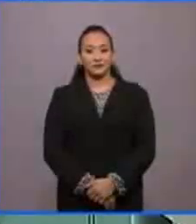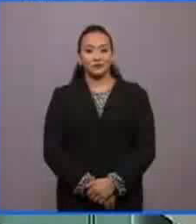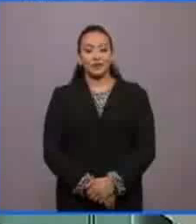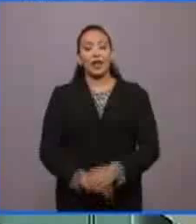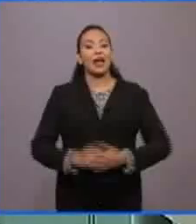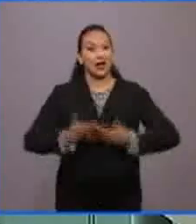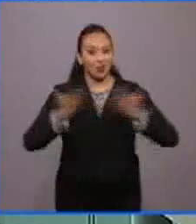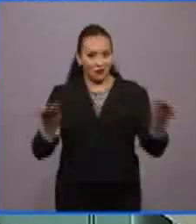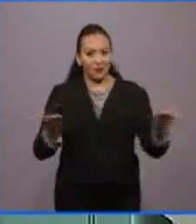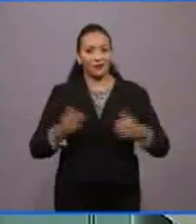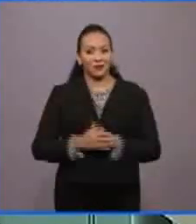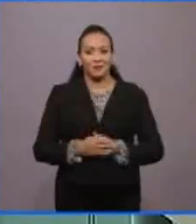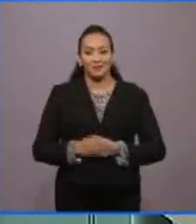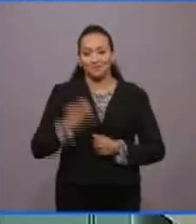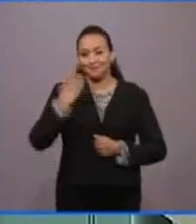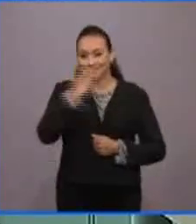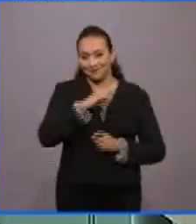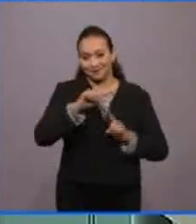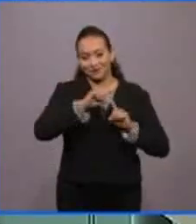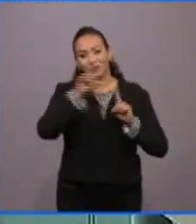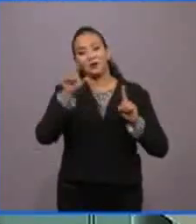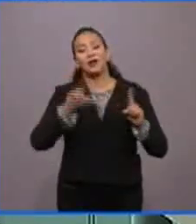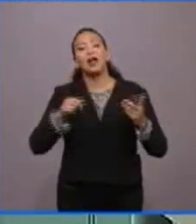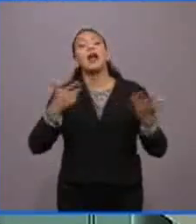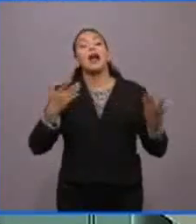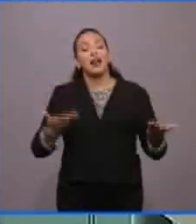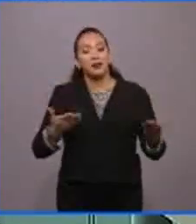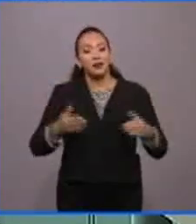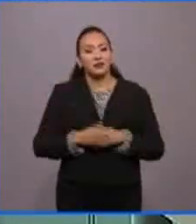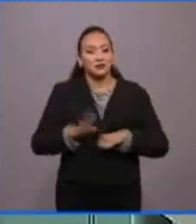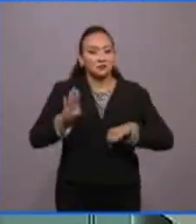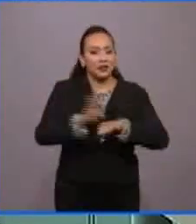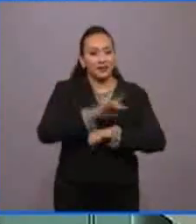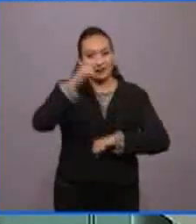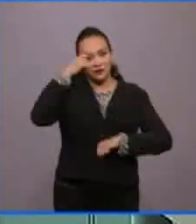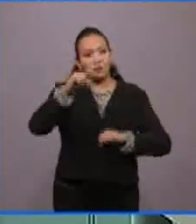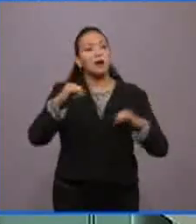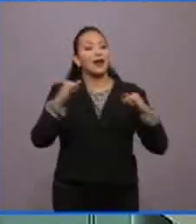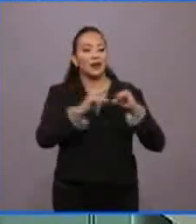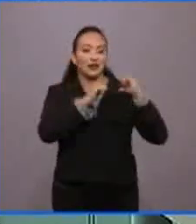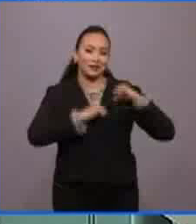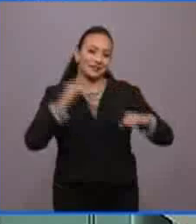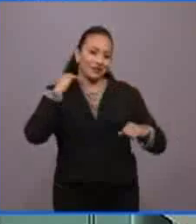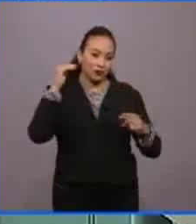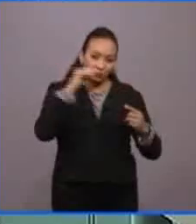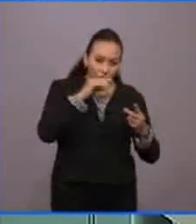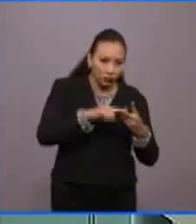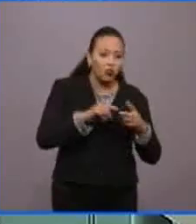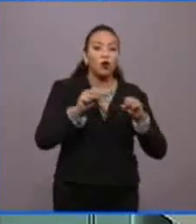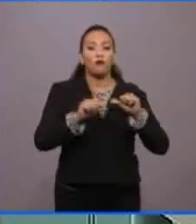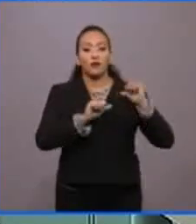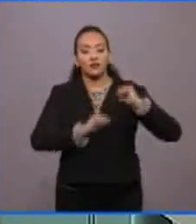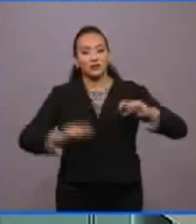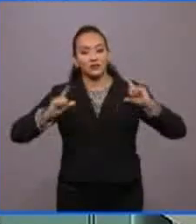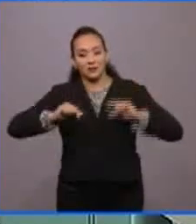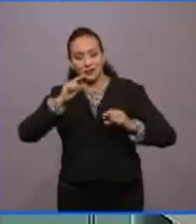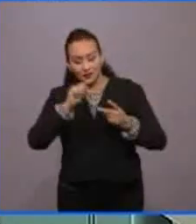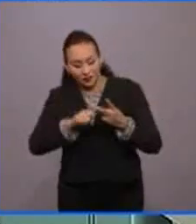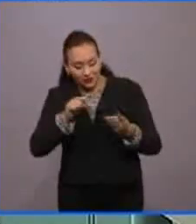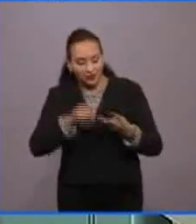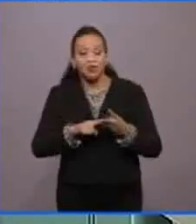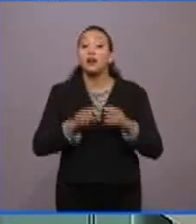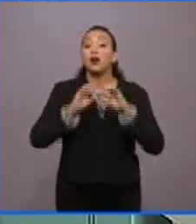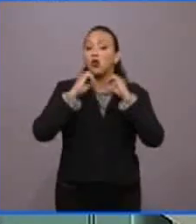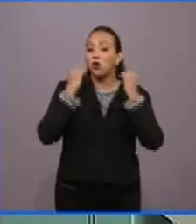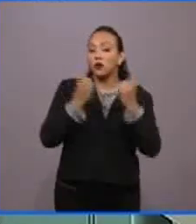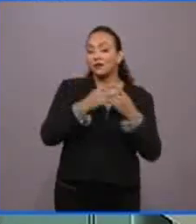Y ahora también para beneficio de poderes judiciales locales, defensorías públicas, fiscalías y organismos de protección